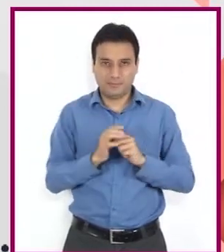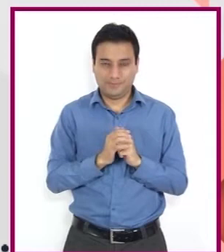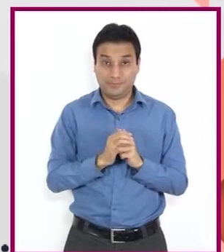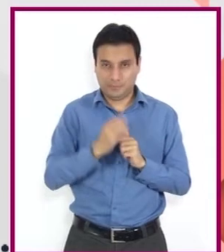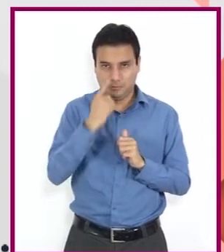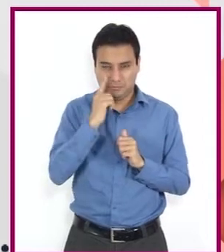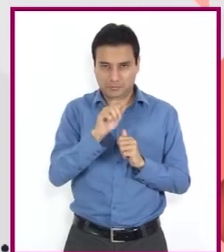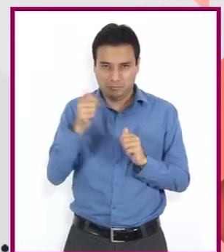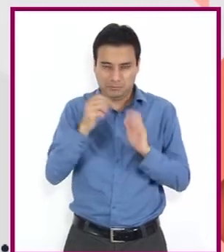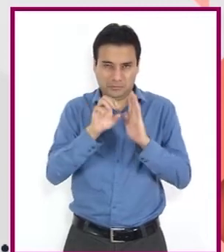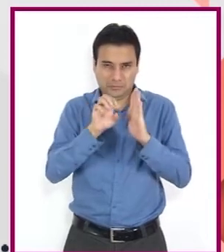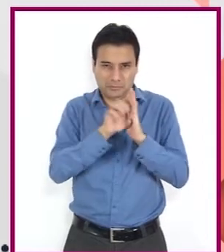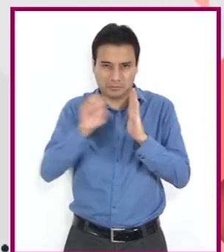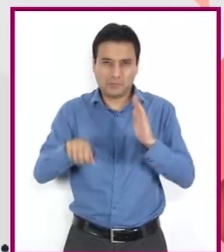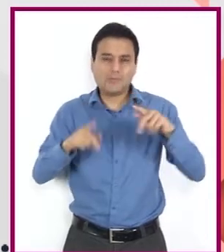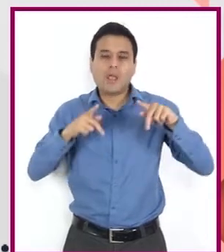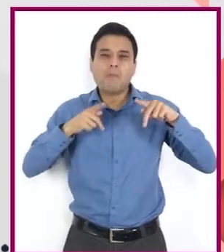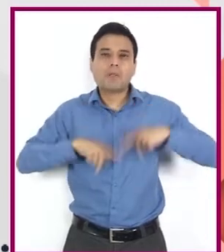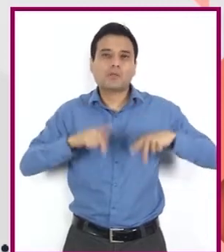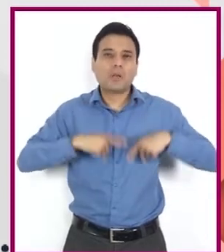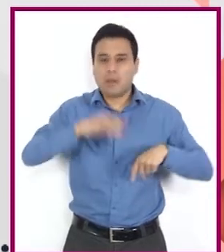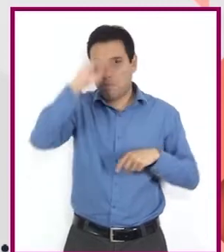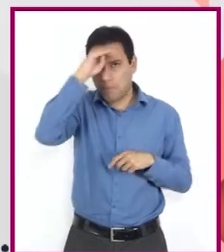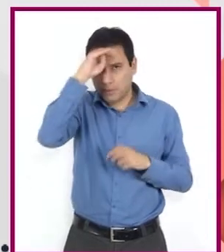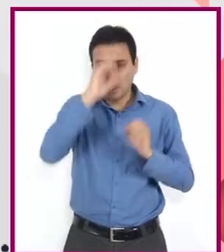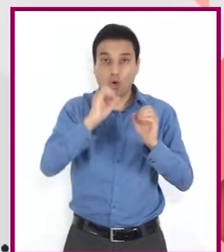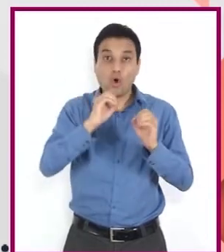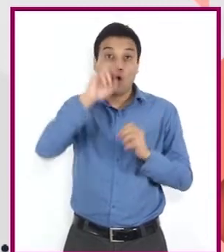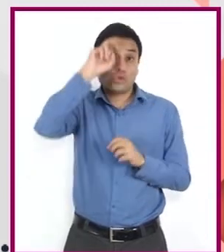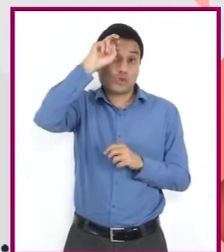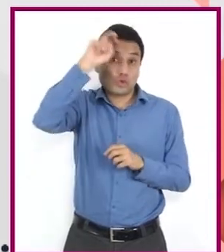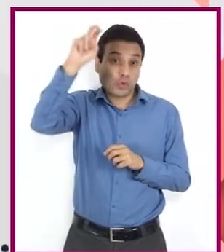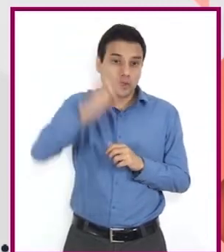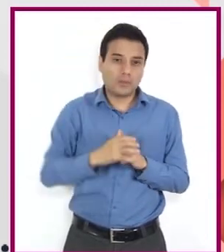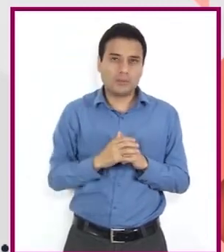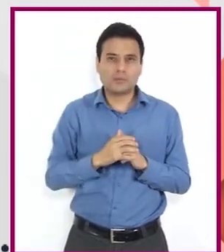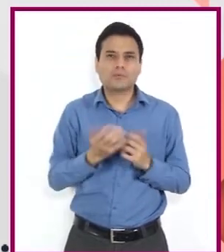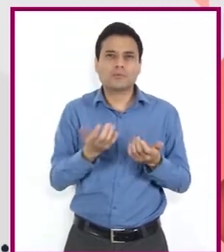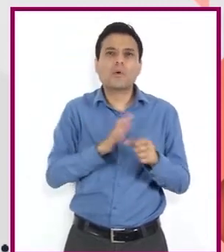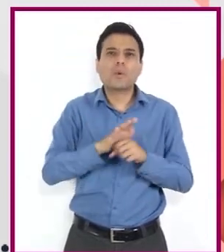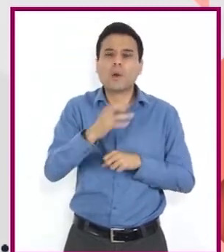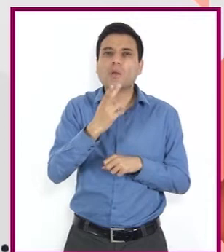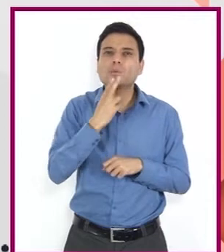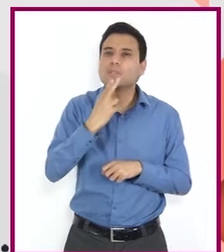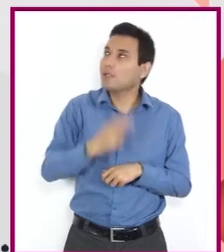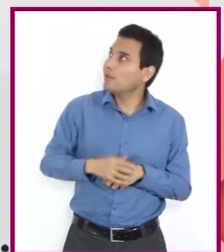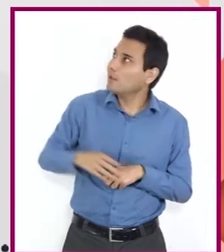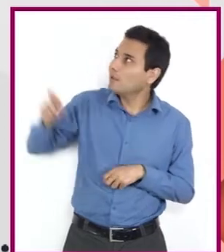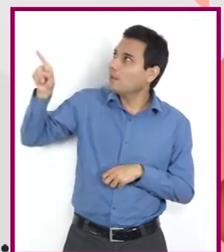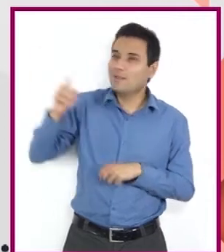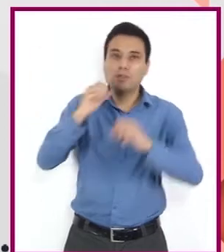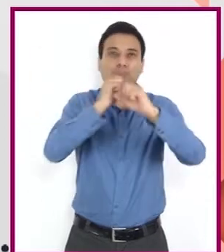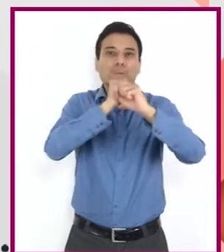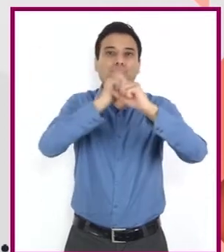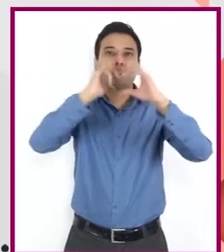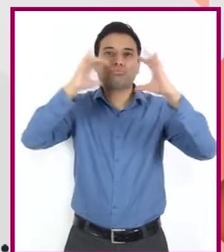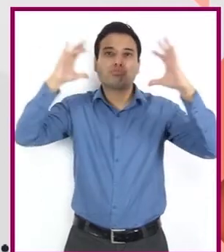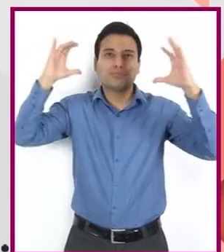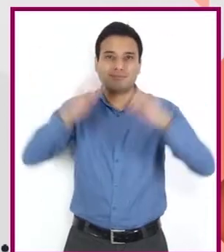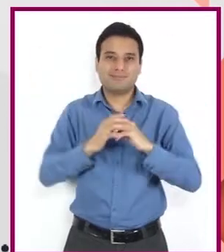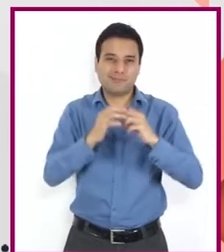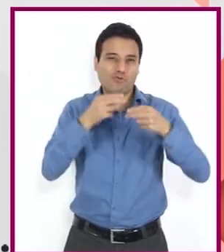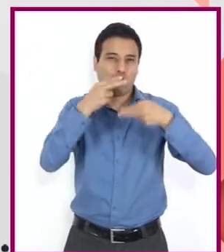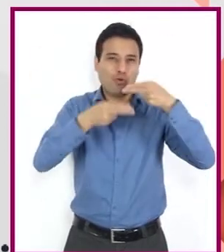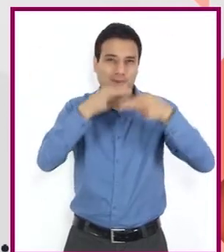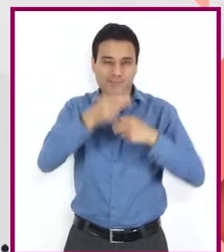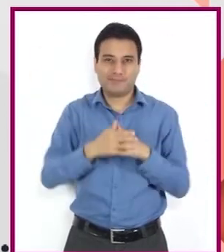un pensamiento o se está soñando, pueden usarse estos globos con forma de nube. Para mostrar